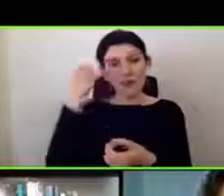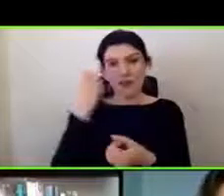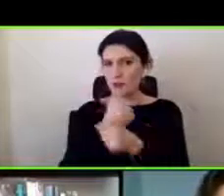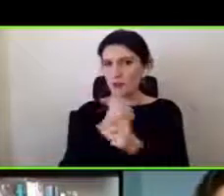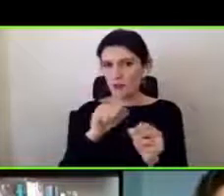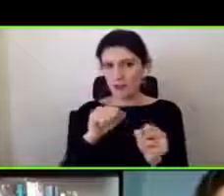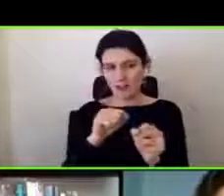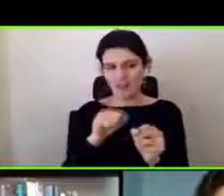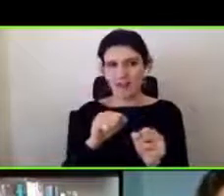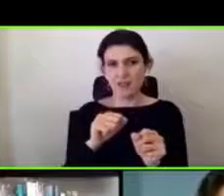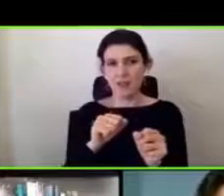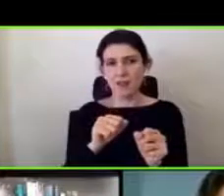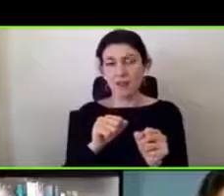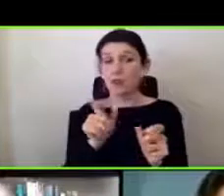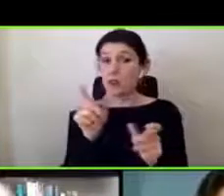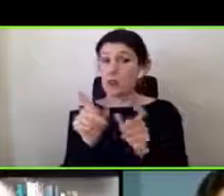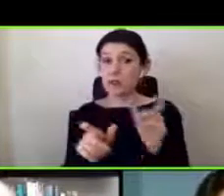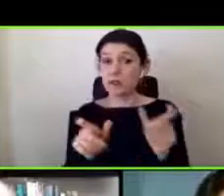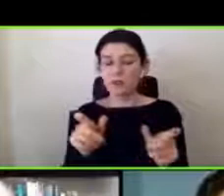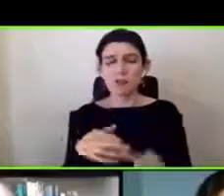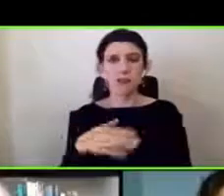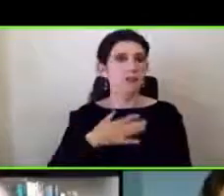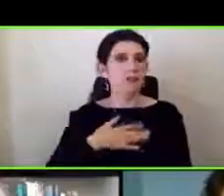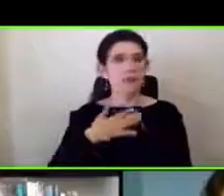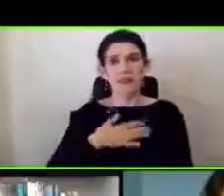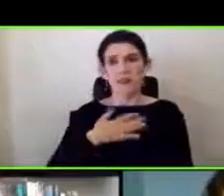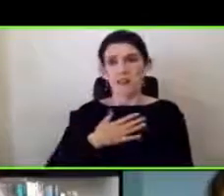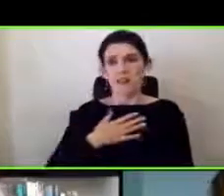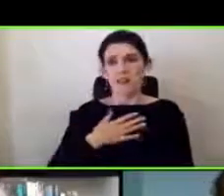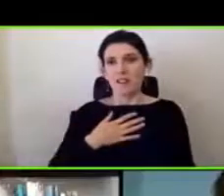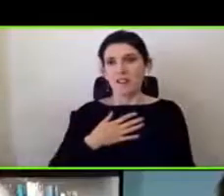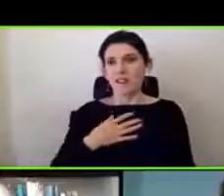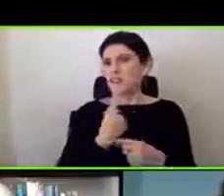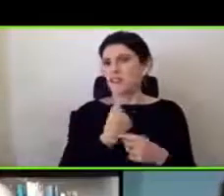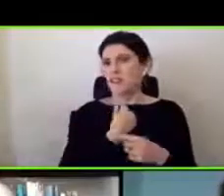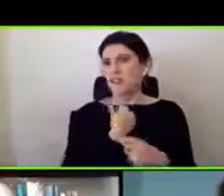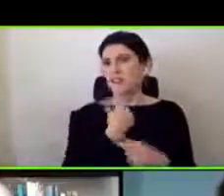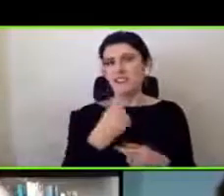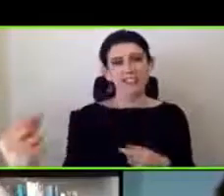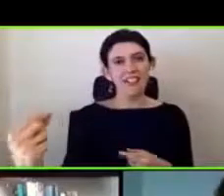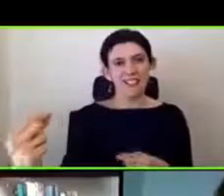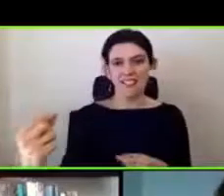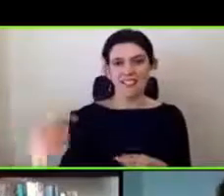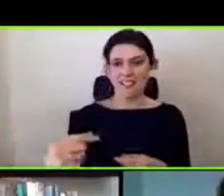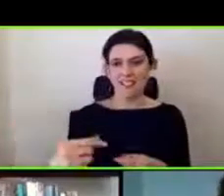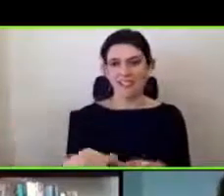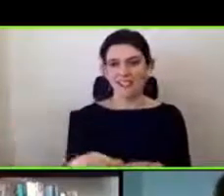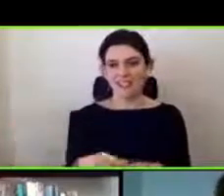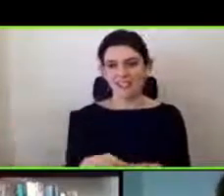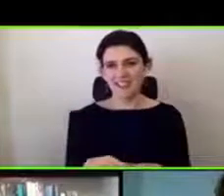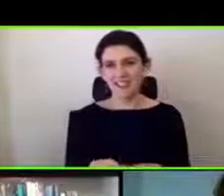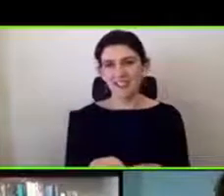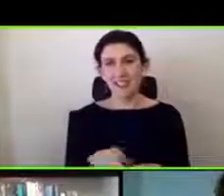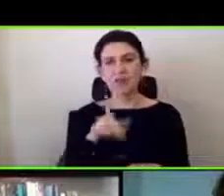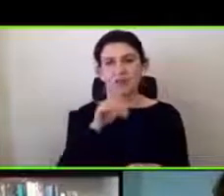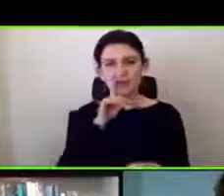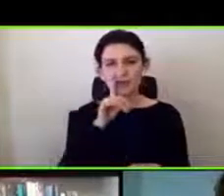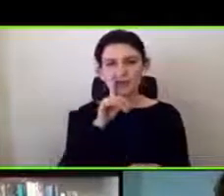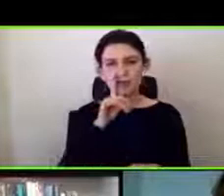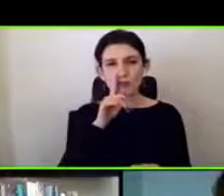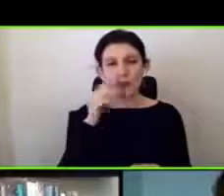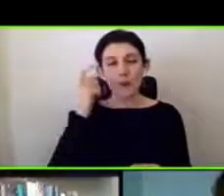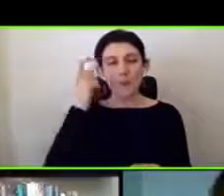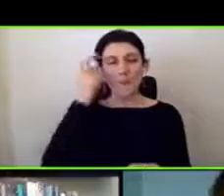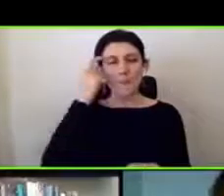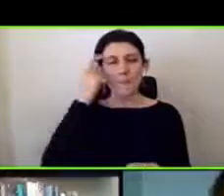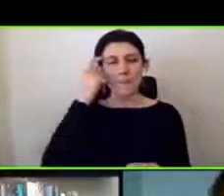único que quiere es salir. Entonces hay que tener una mentalidad